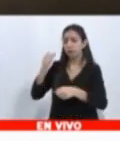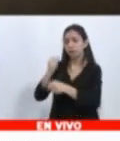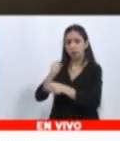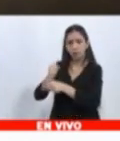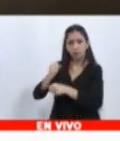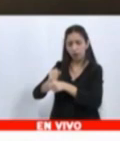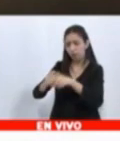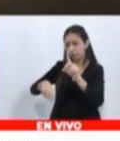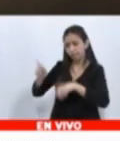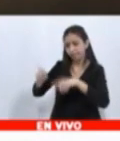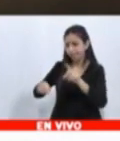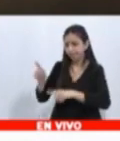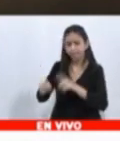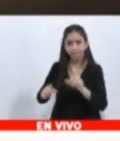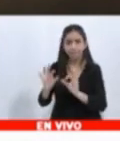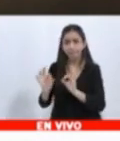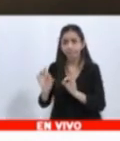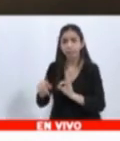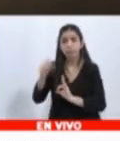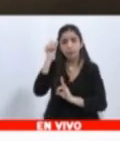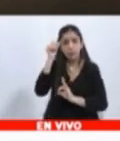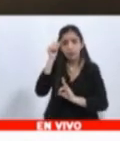De la gestión que se ha hecho